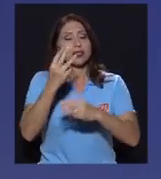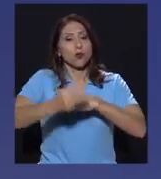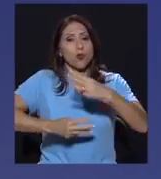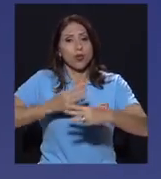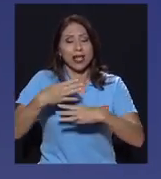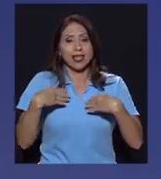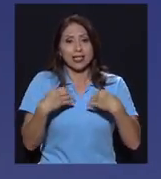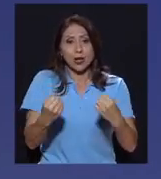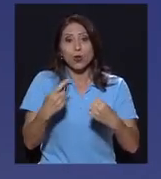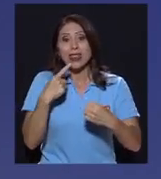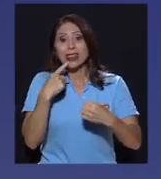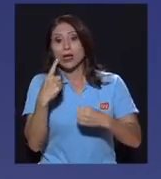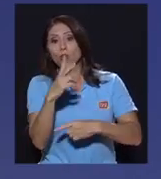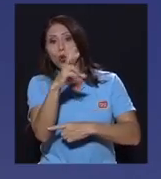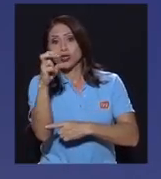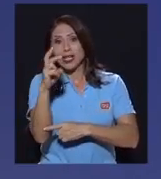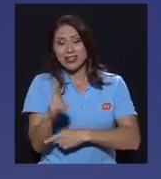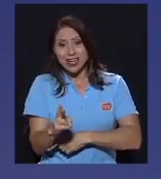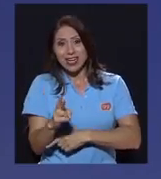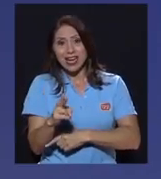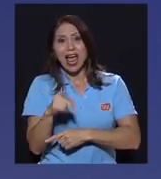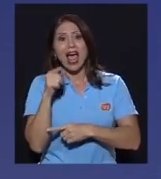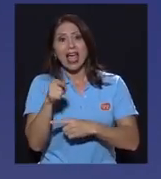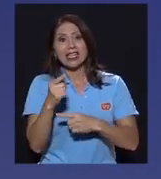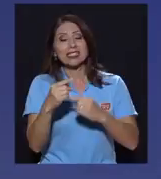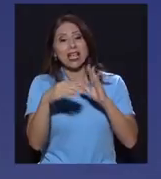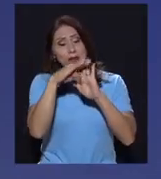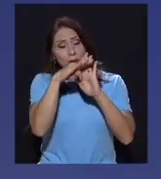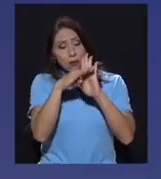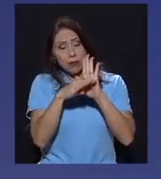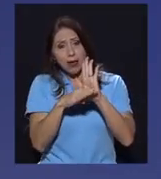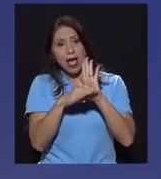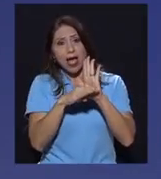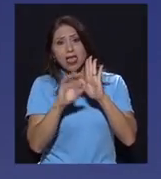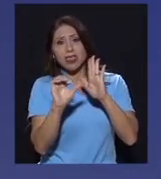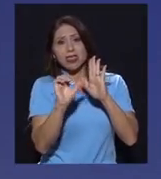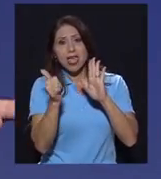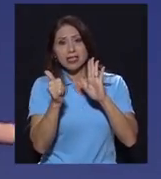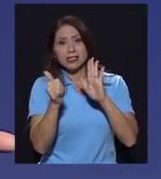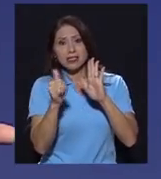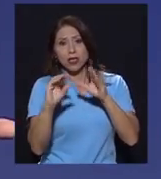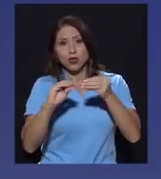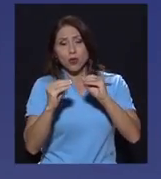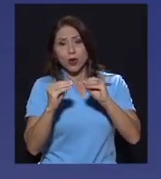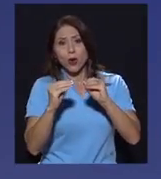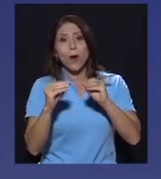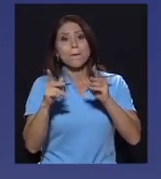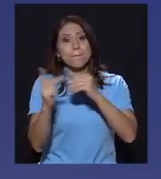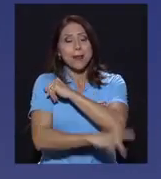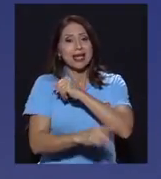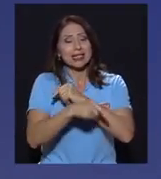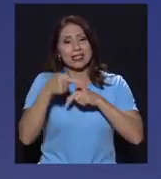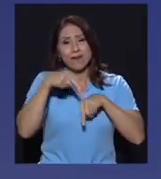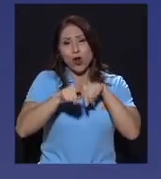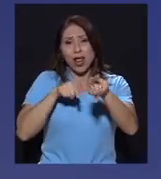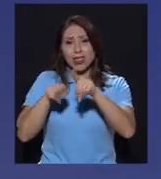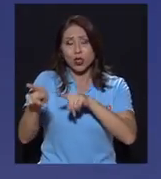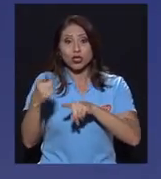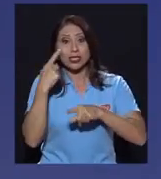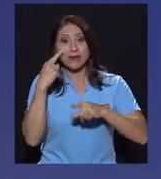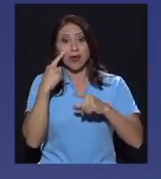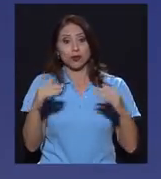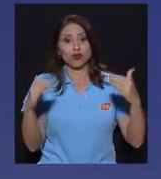salud de lo catalogó a costa rica en el escalafón número 10 sociedad de uno de los países que podríamos catalogar y si nos vamos a